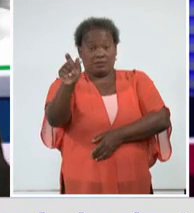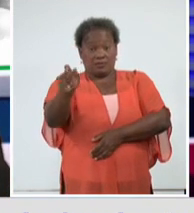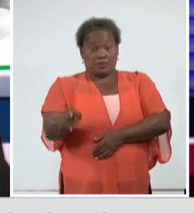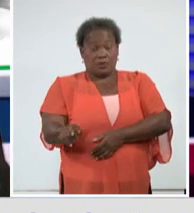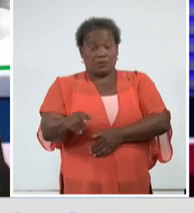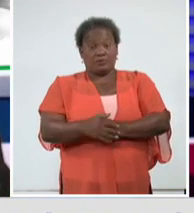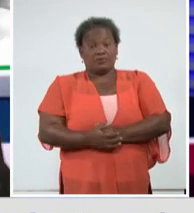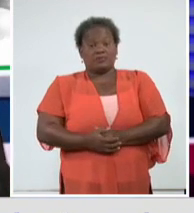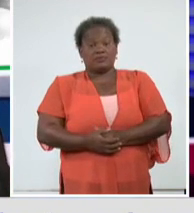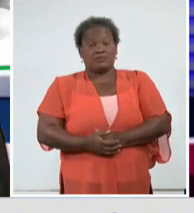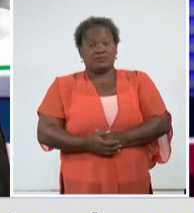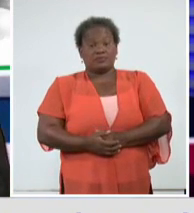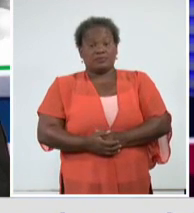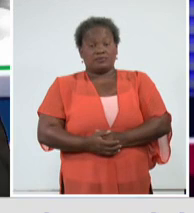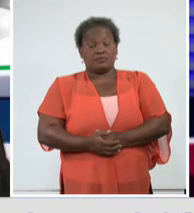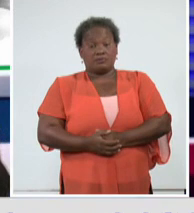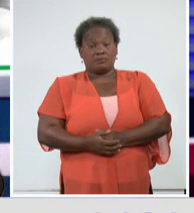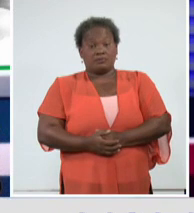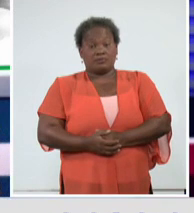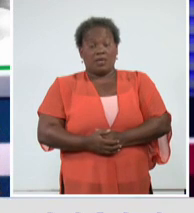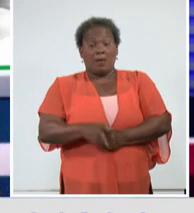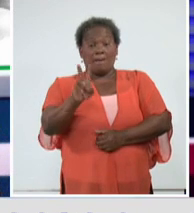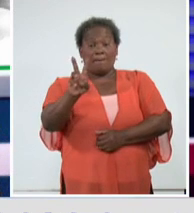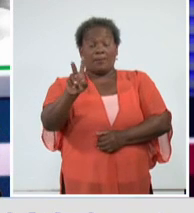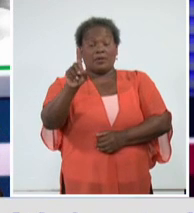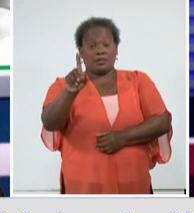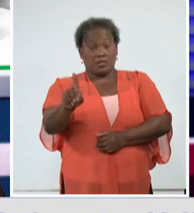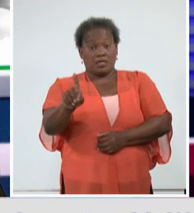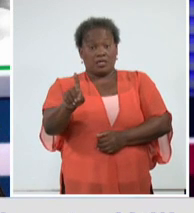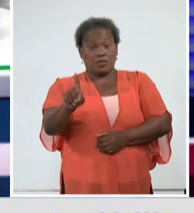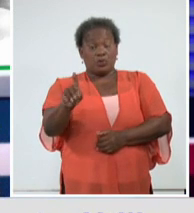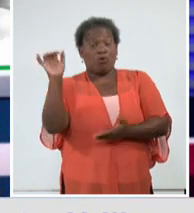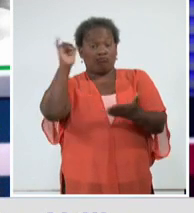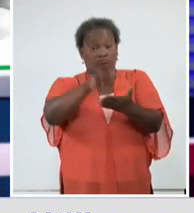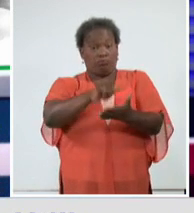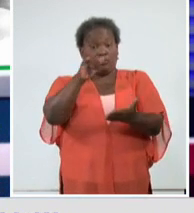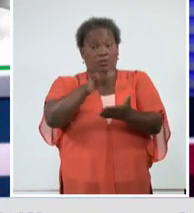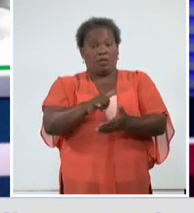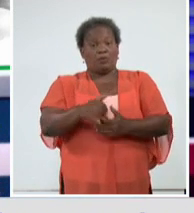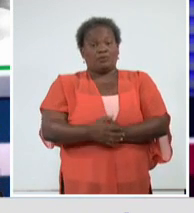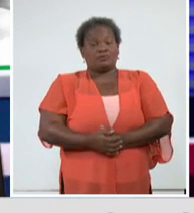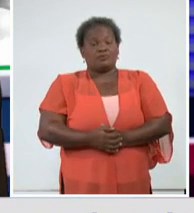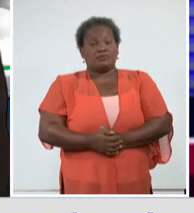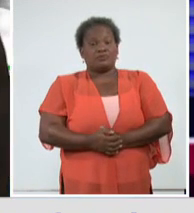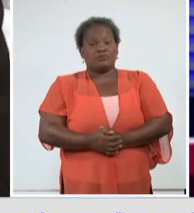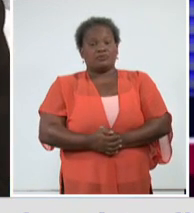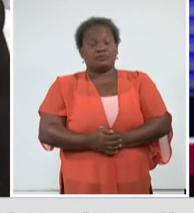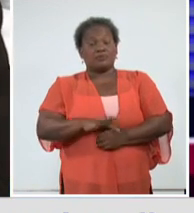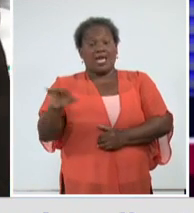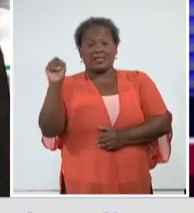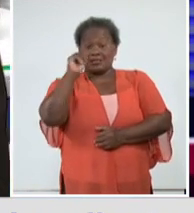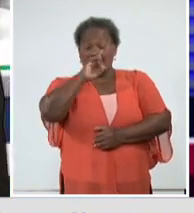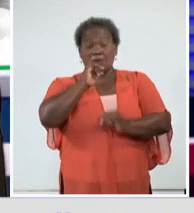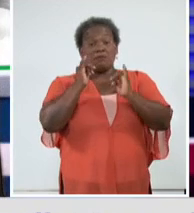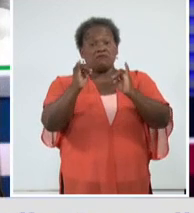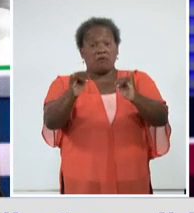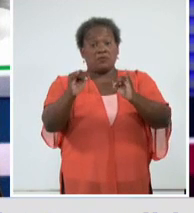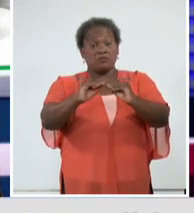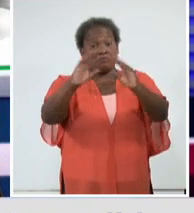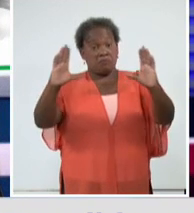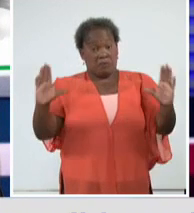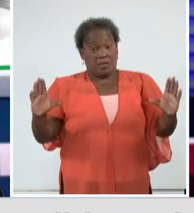y de ellos 21 son importados. De esta manera ponemos punto final a nuestra conferencia de